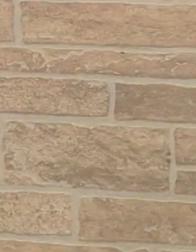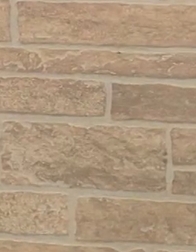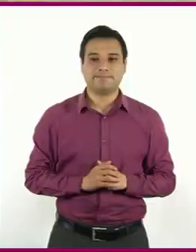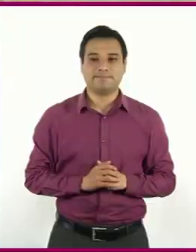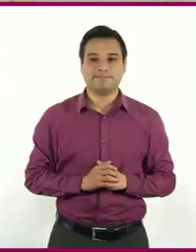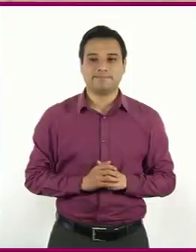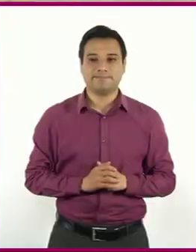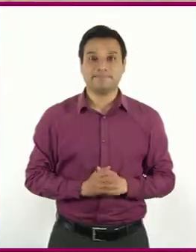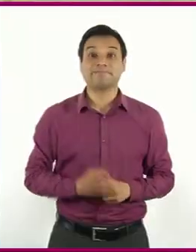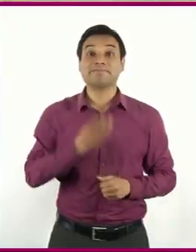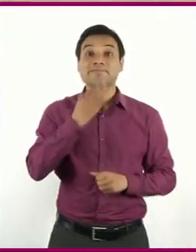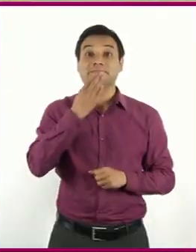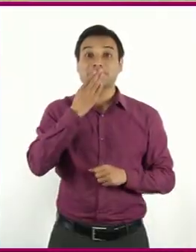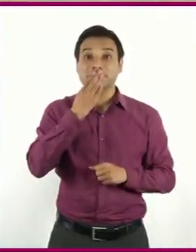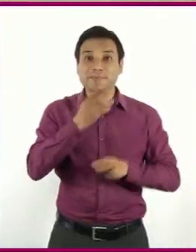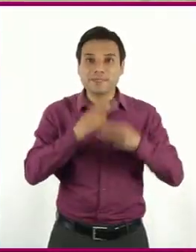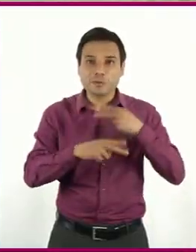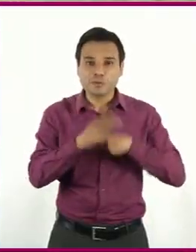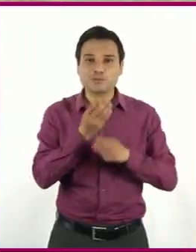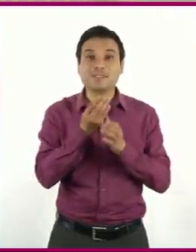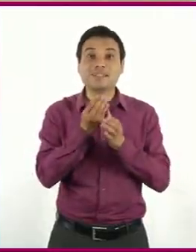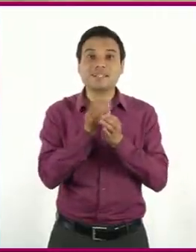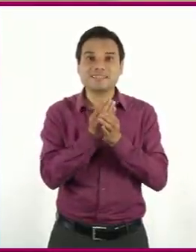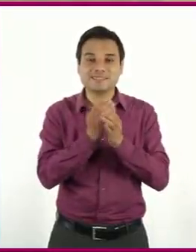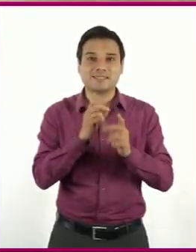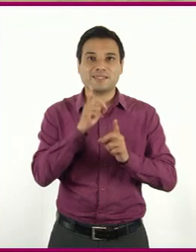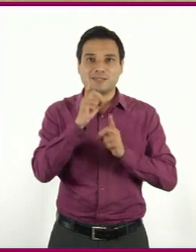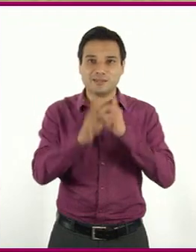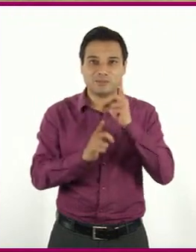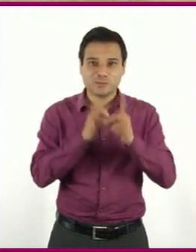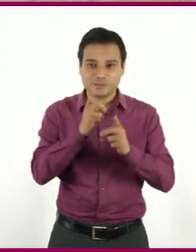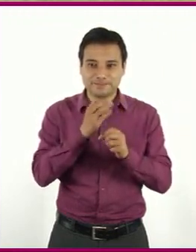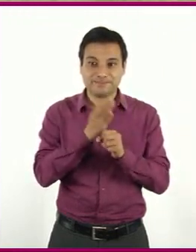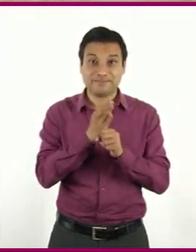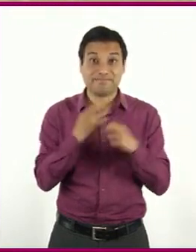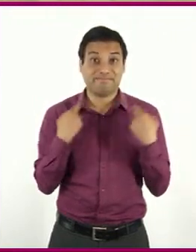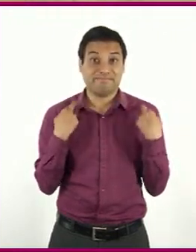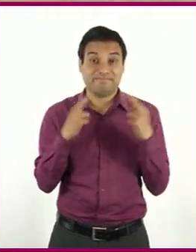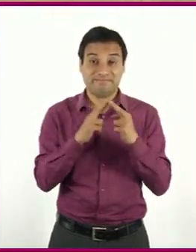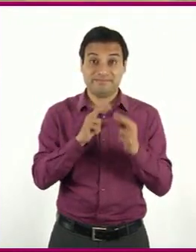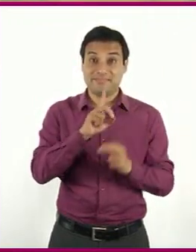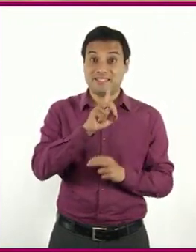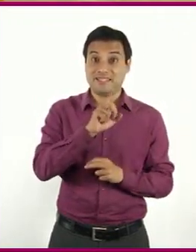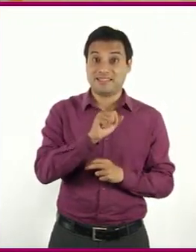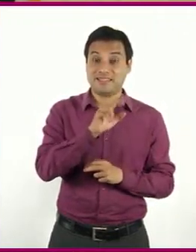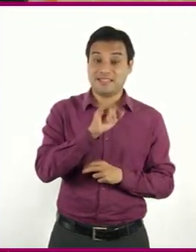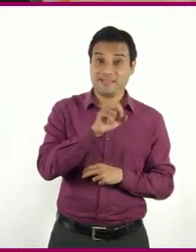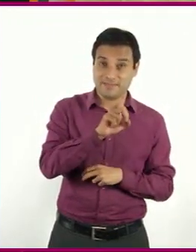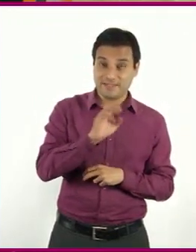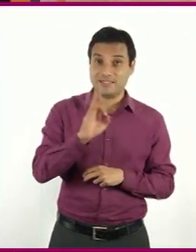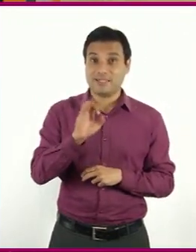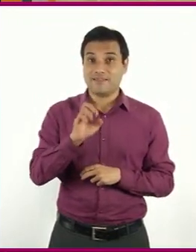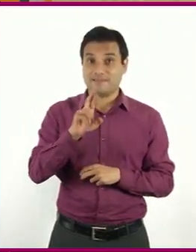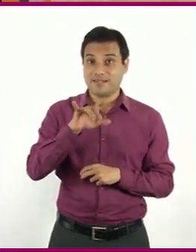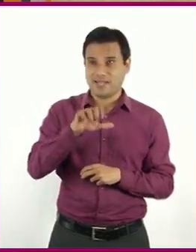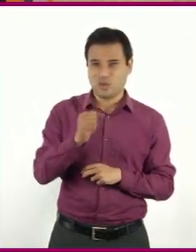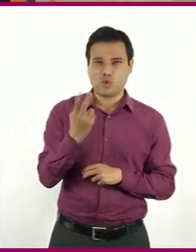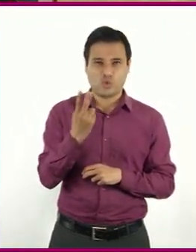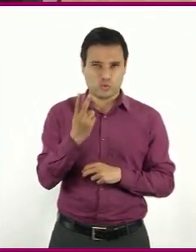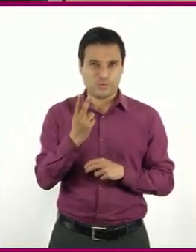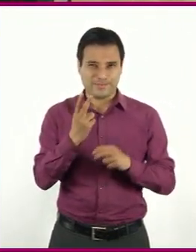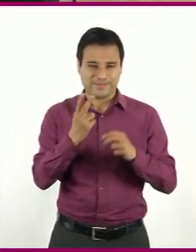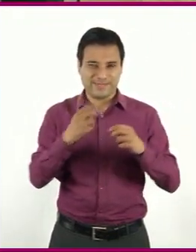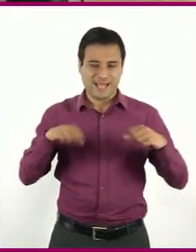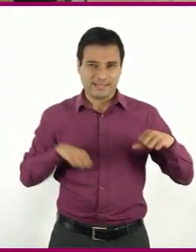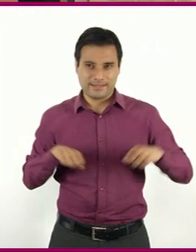Bienvenidas y bienvenidos a otra sesión de Educación Física. En esta ocasión me encuentro con los profesores David y Fernando, quienes participarán en cada una de las actividades que